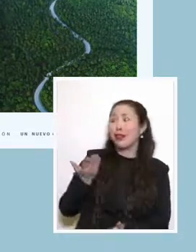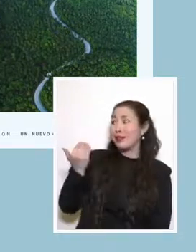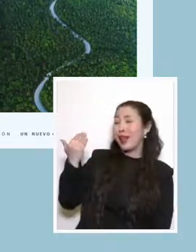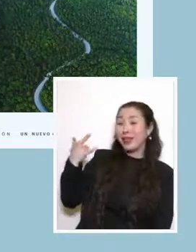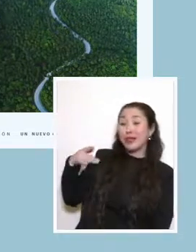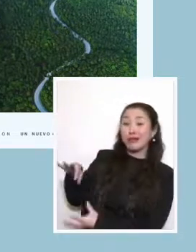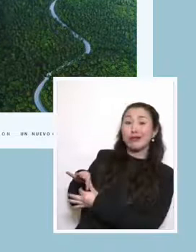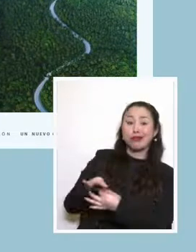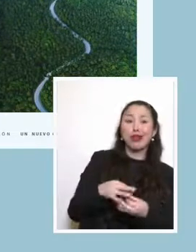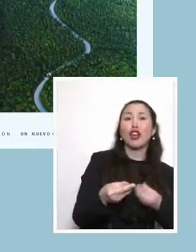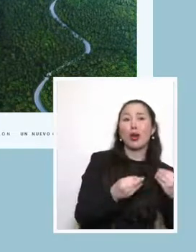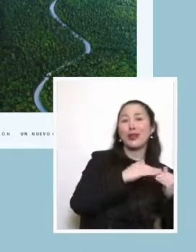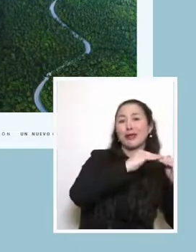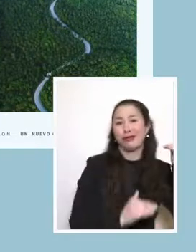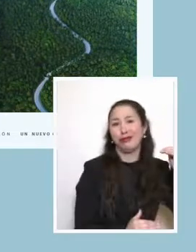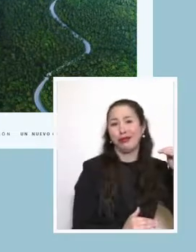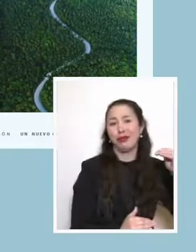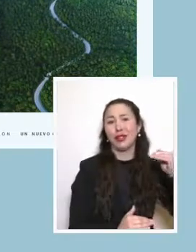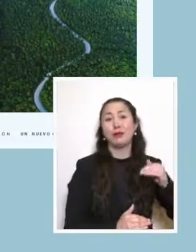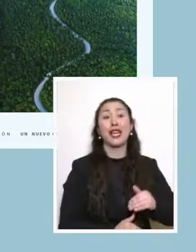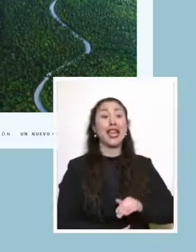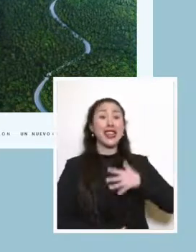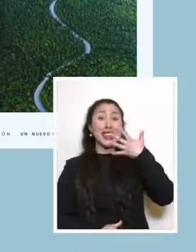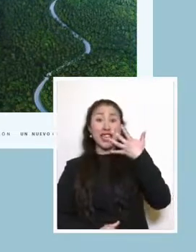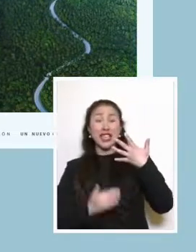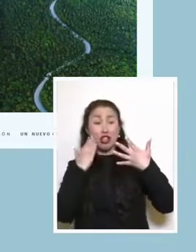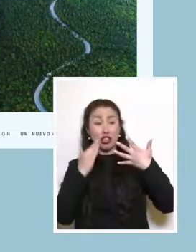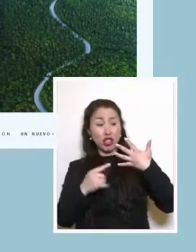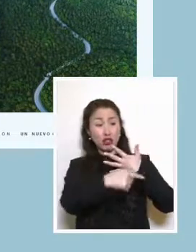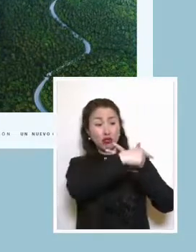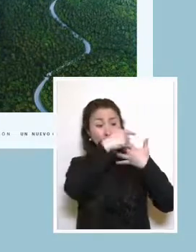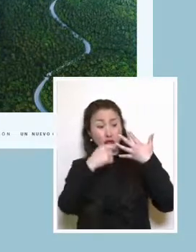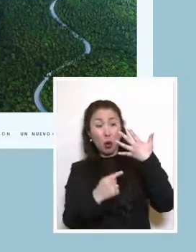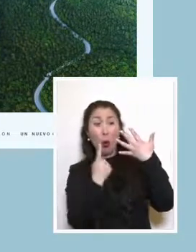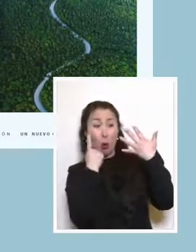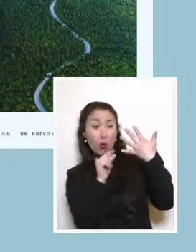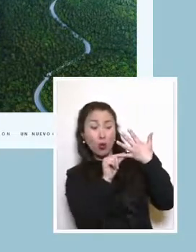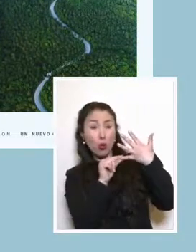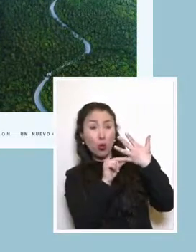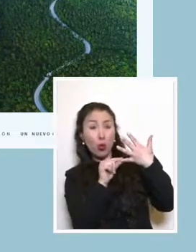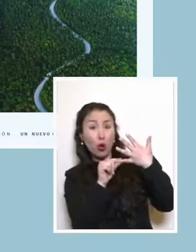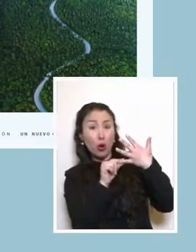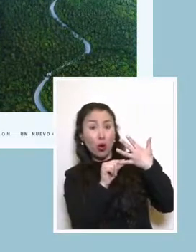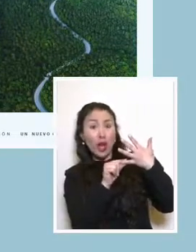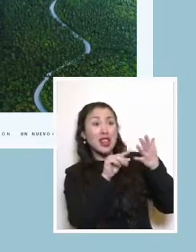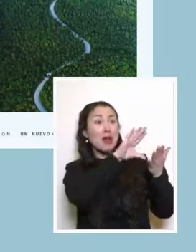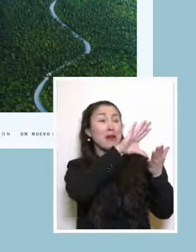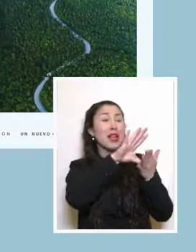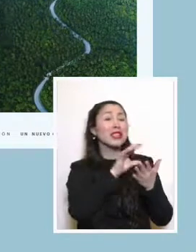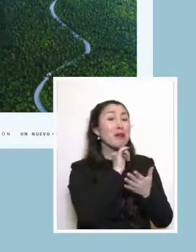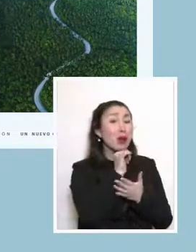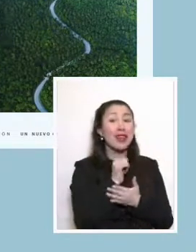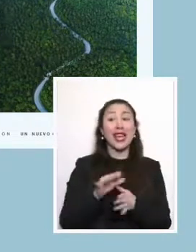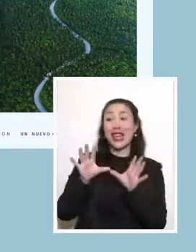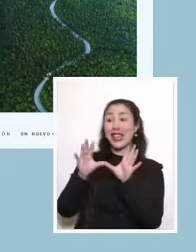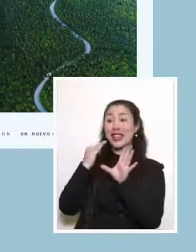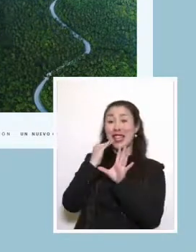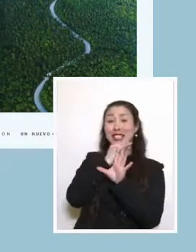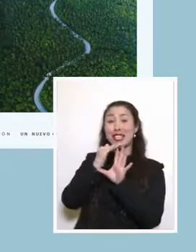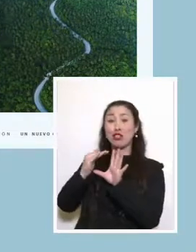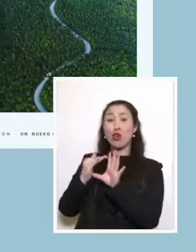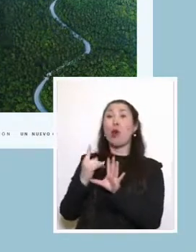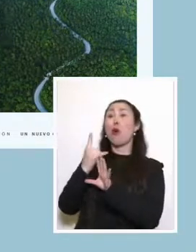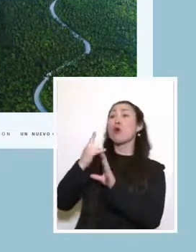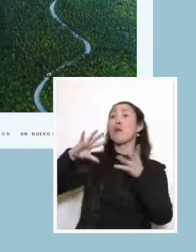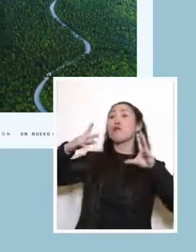1 de cada 5 niños y niñas en los países de bajo ingreso y 1 de cada 10 niños y niñas por